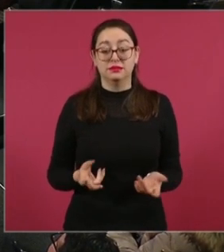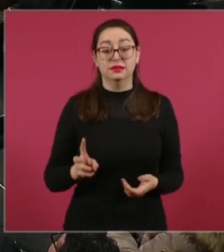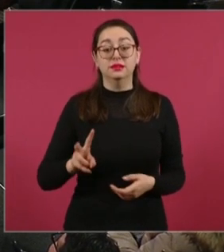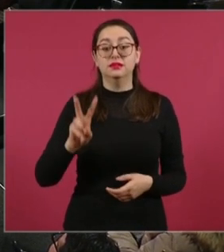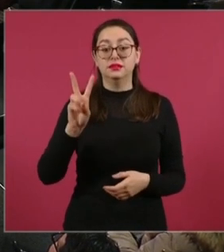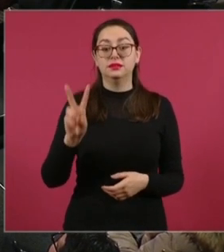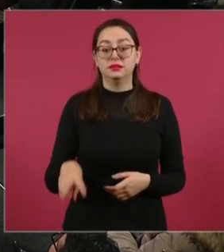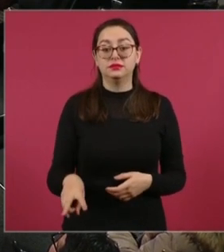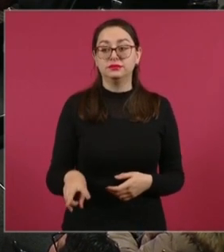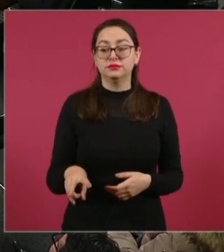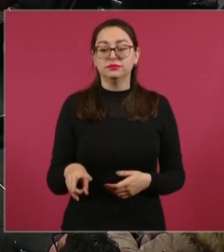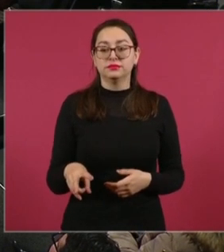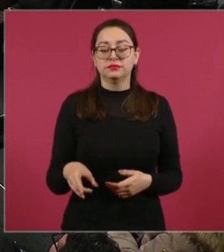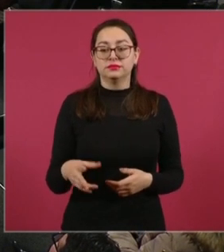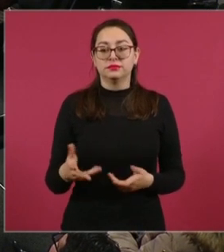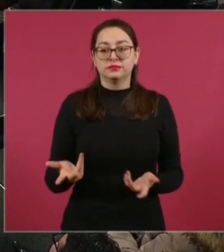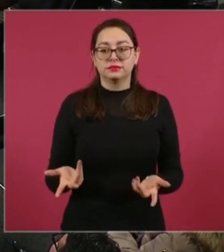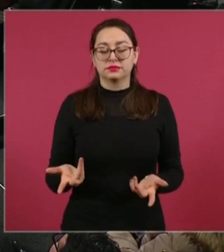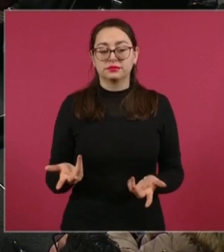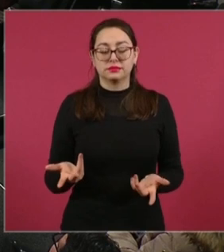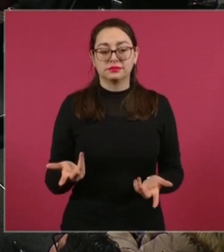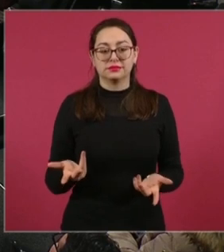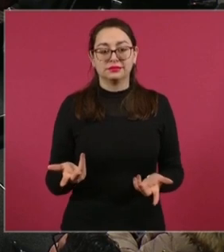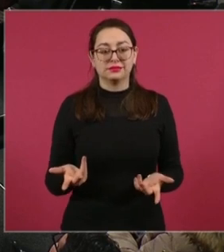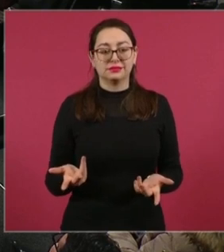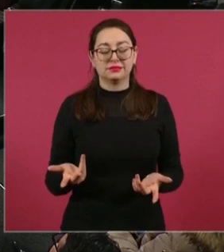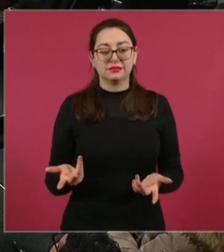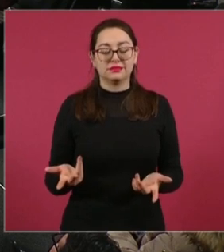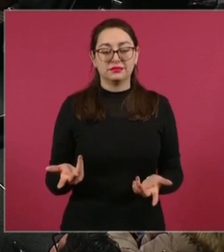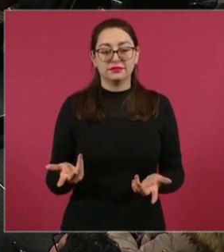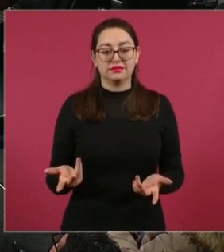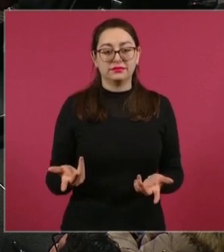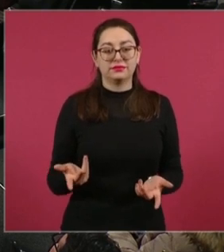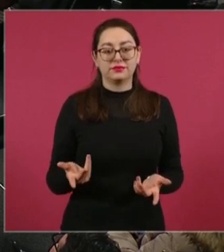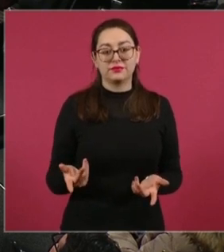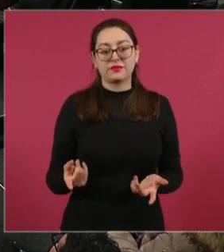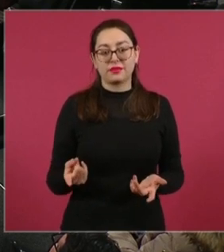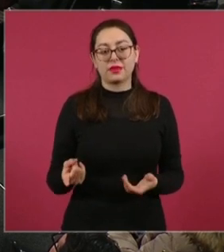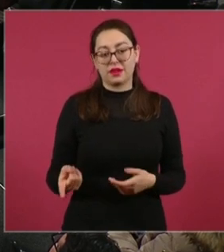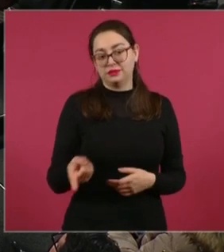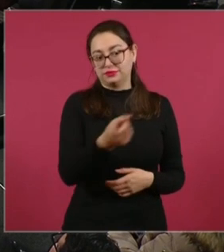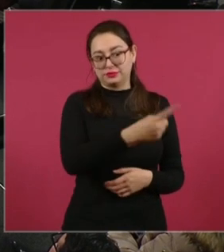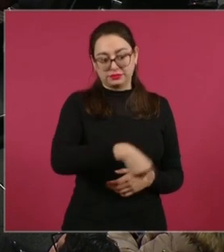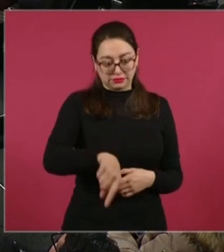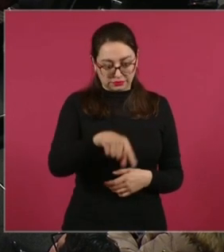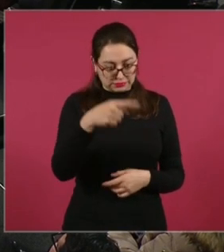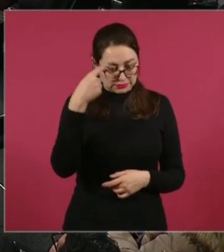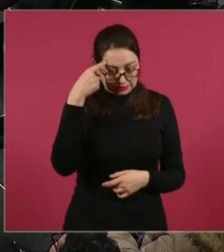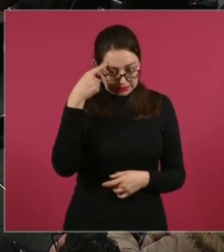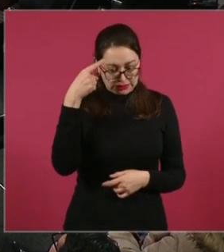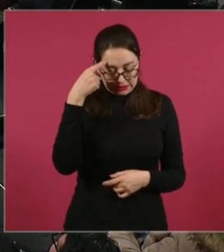Están en modo calumnia.